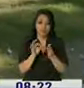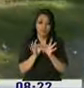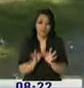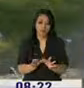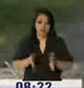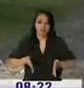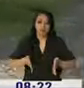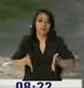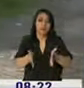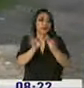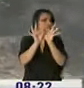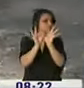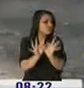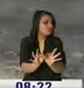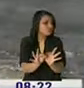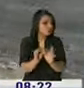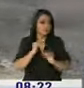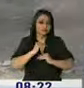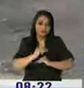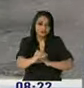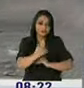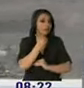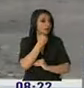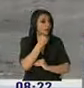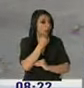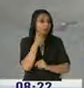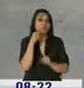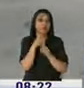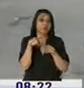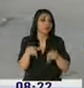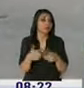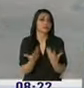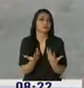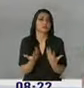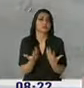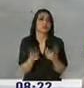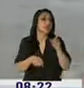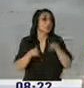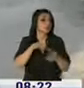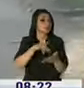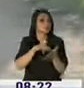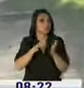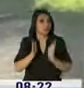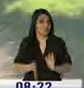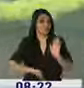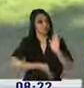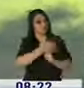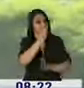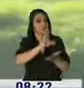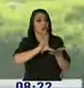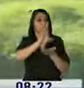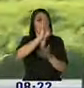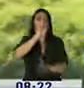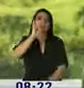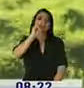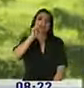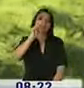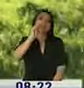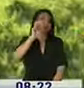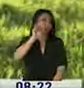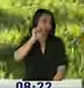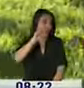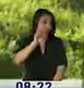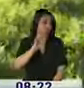calle existe muchos alumnos que van al colegio Bicentenario, que vienen también al colegio